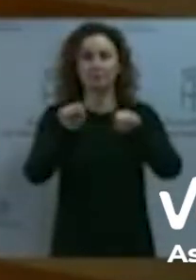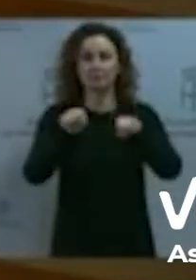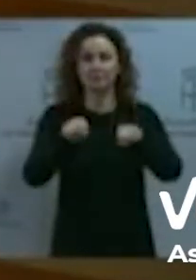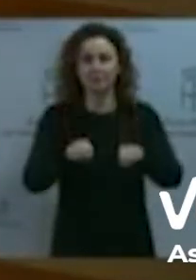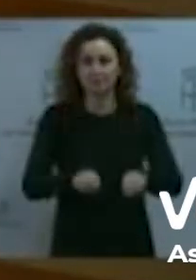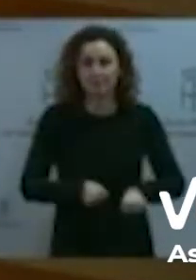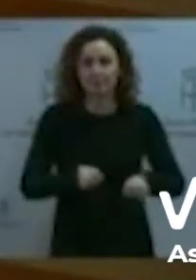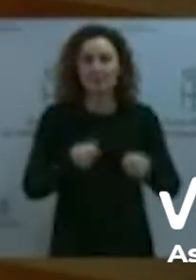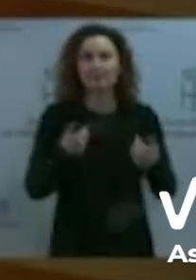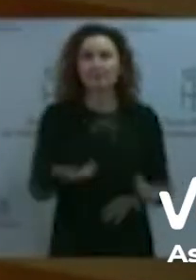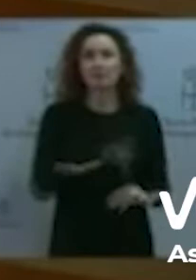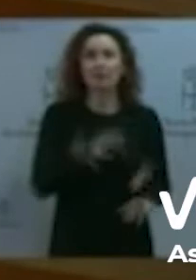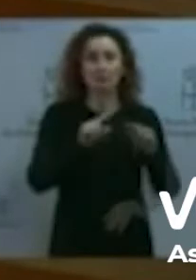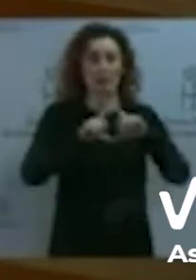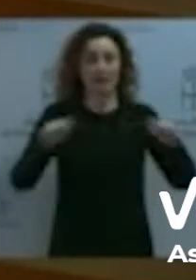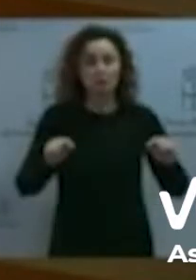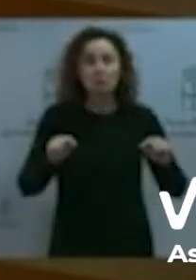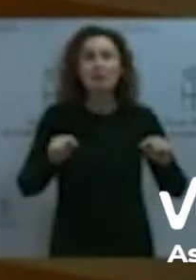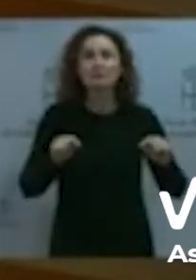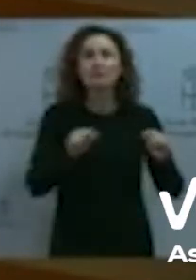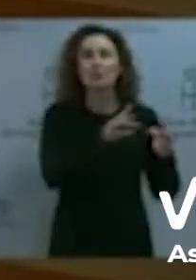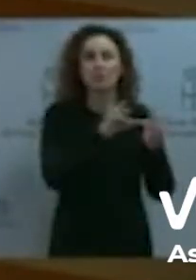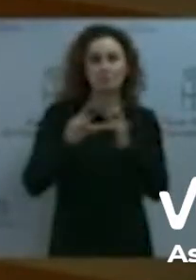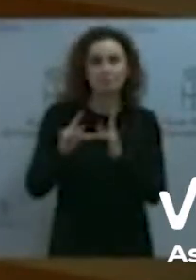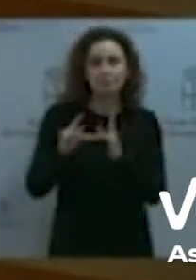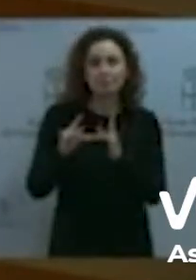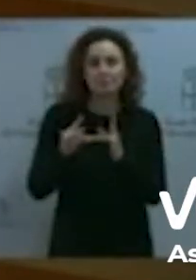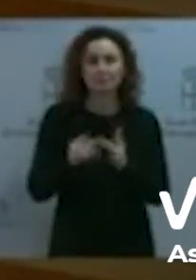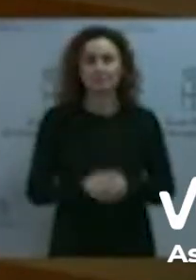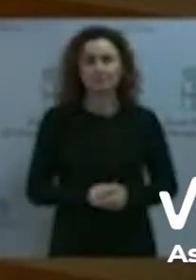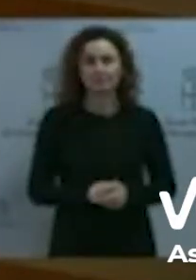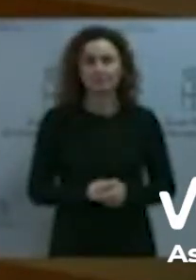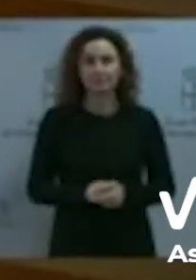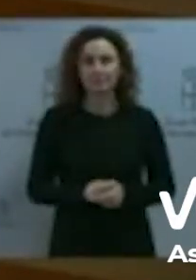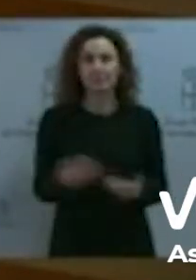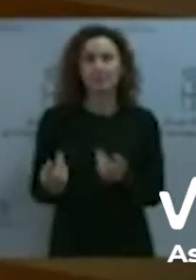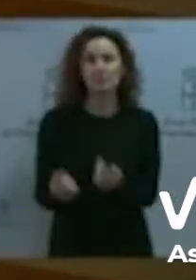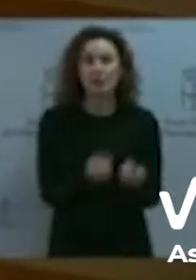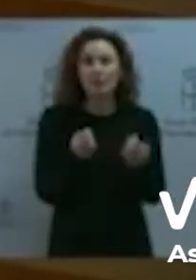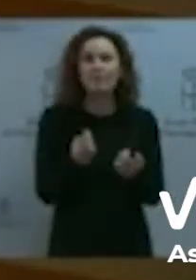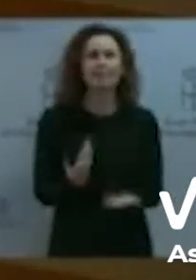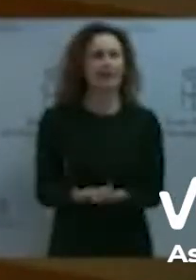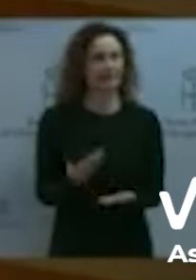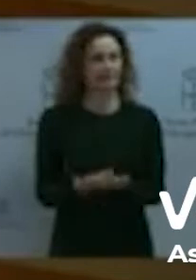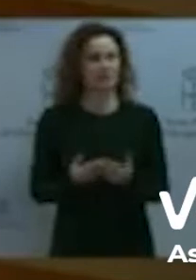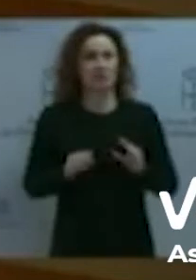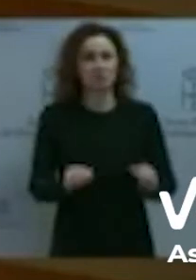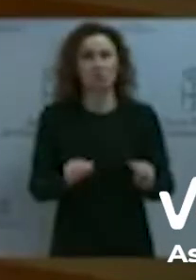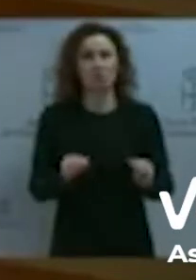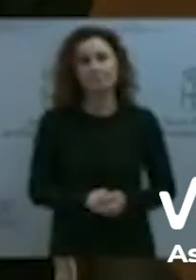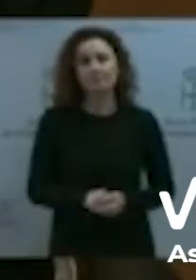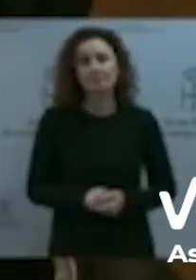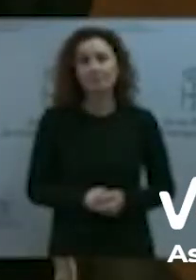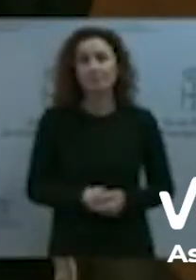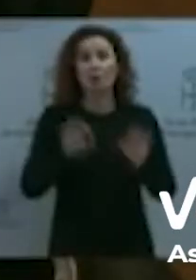de nuevo, a la cabeza, pero en lo malo. Cuando ha sido necesario demostrar pericia en la gestión, los resultados son estos. Muy, pero que muy